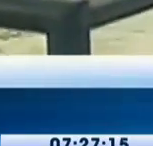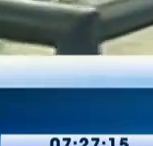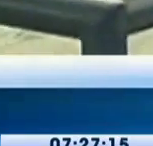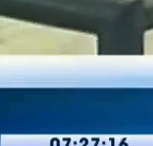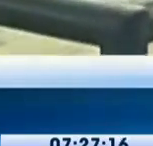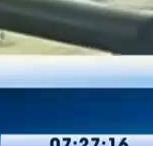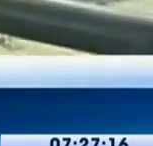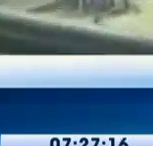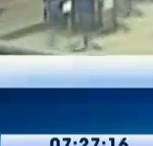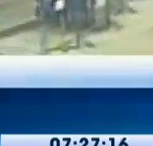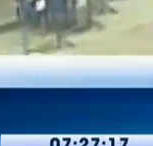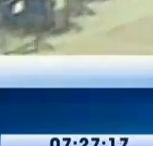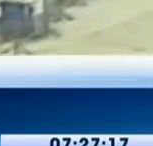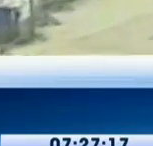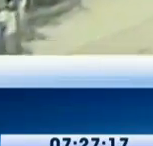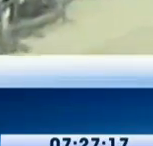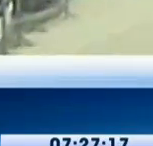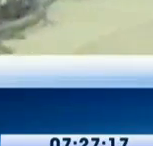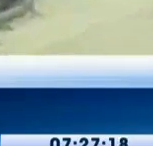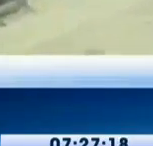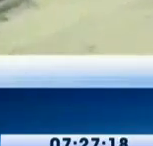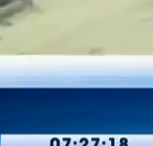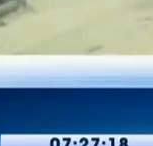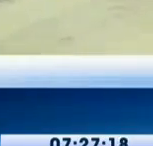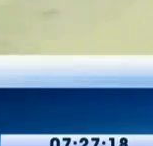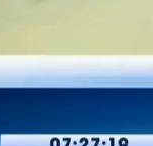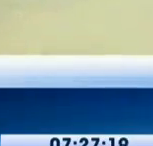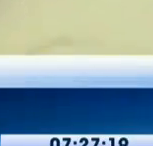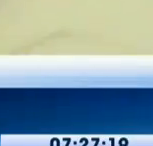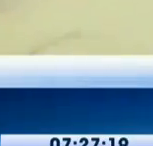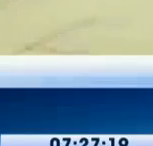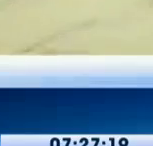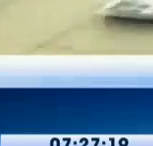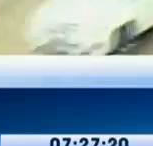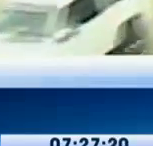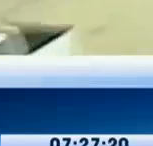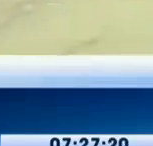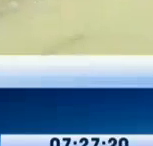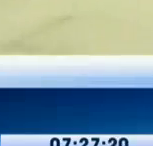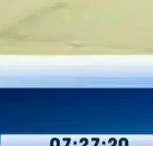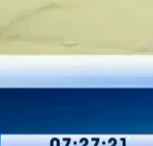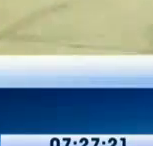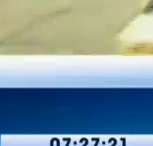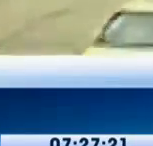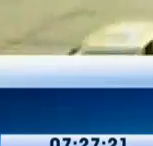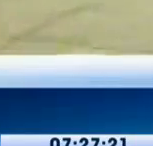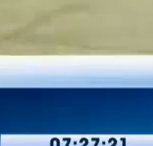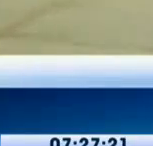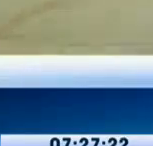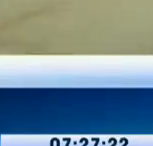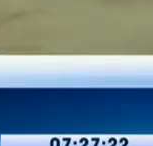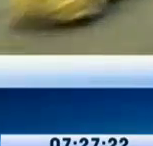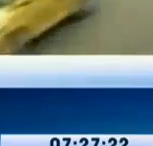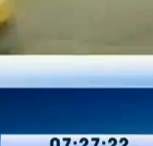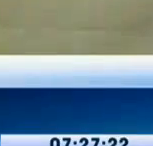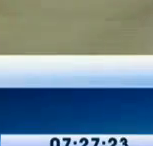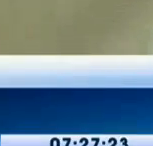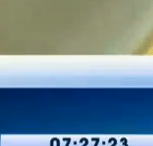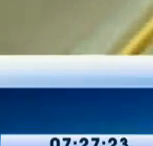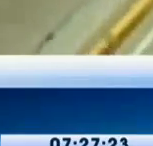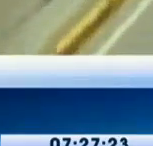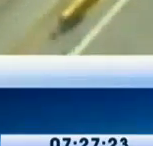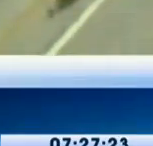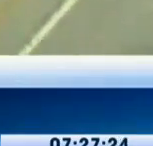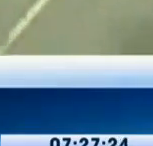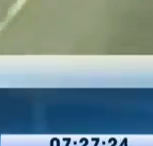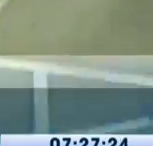ese lugar hemos constatado que varias personas han nuevamente incurrido en el cruzar la avenida por debajo